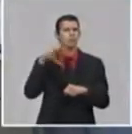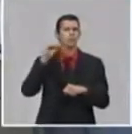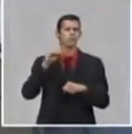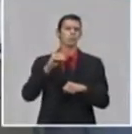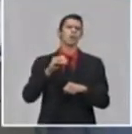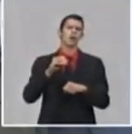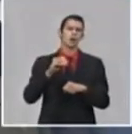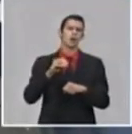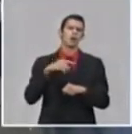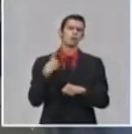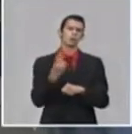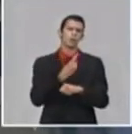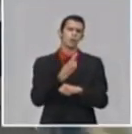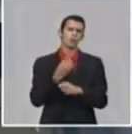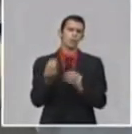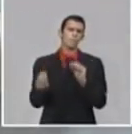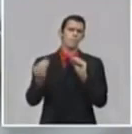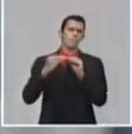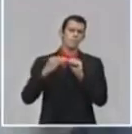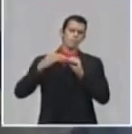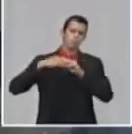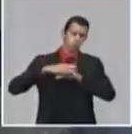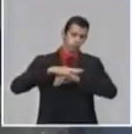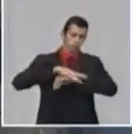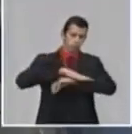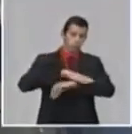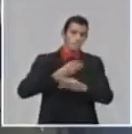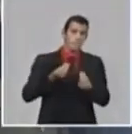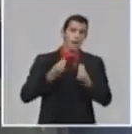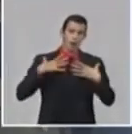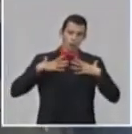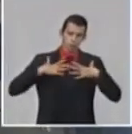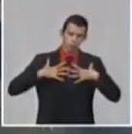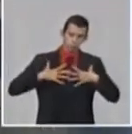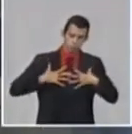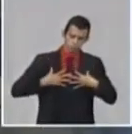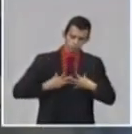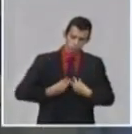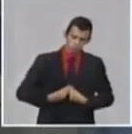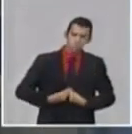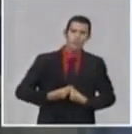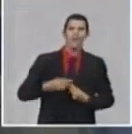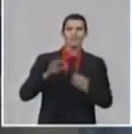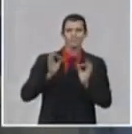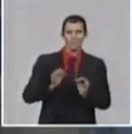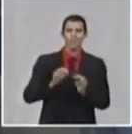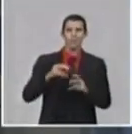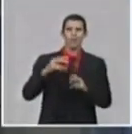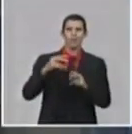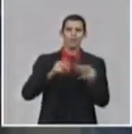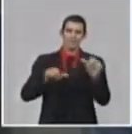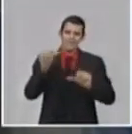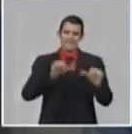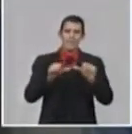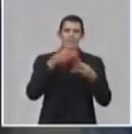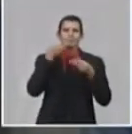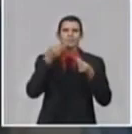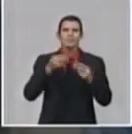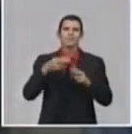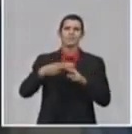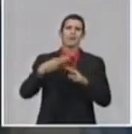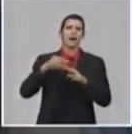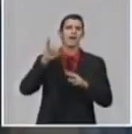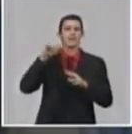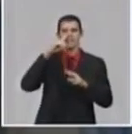niveles del interferón. Al reducir los niveles de interferón, o sea, el mecanismo que tiene que activar, entonces, al